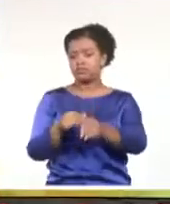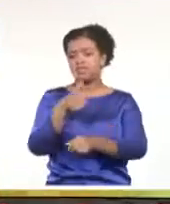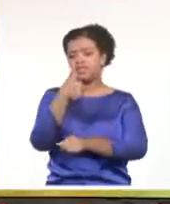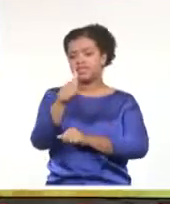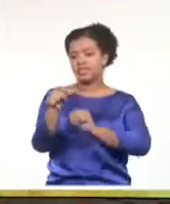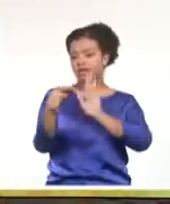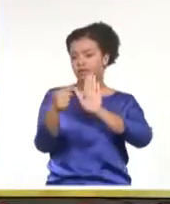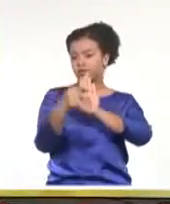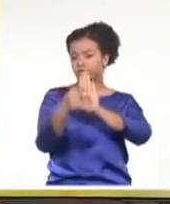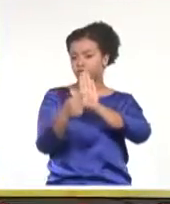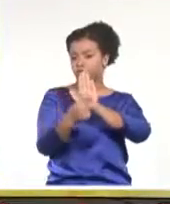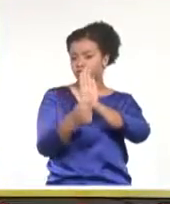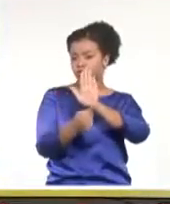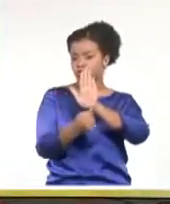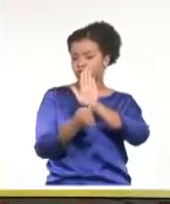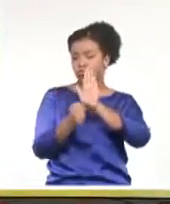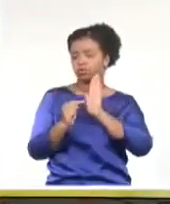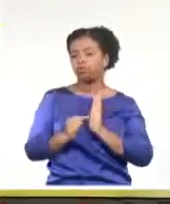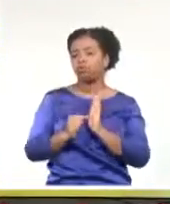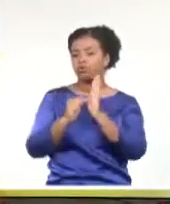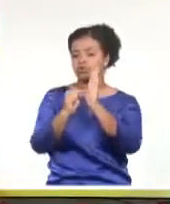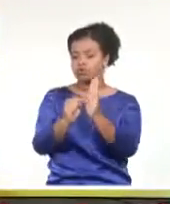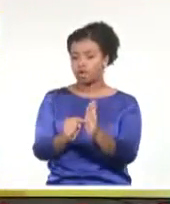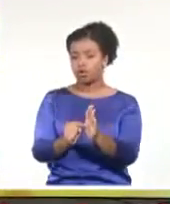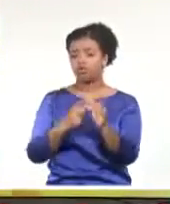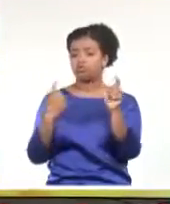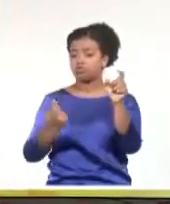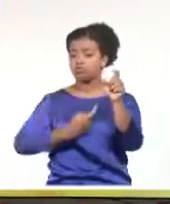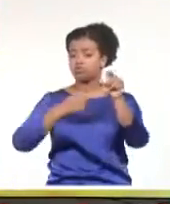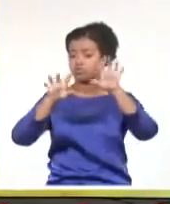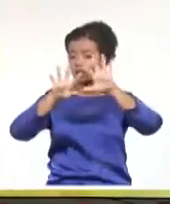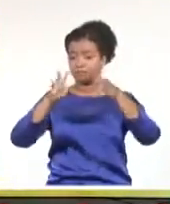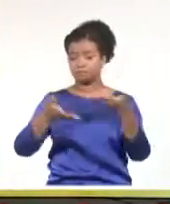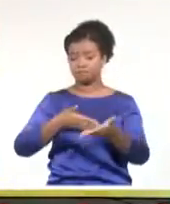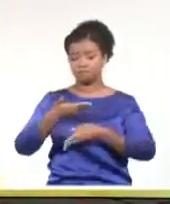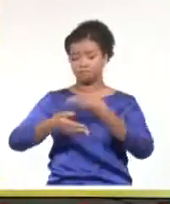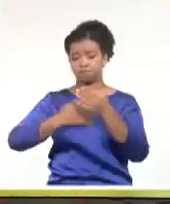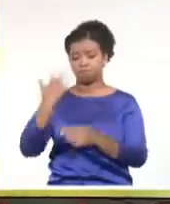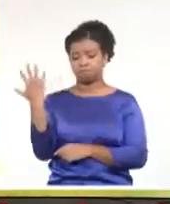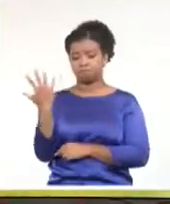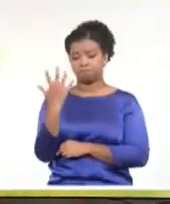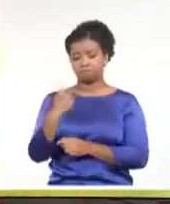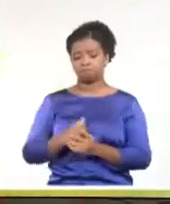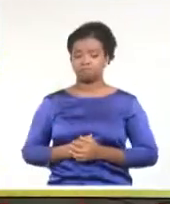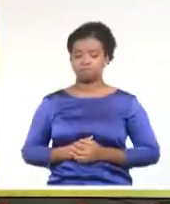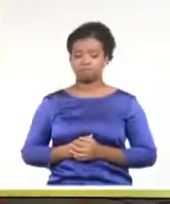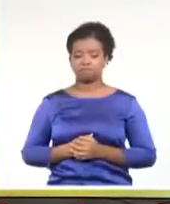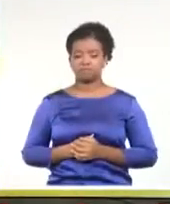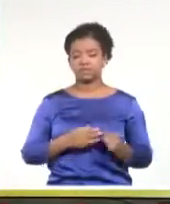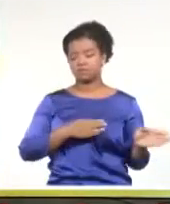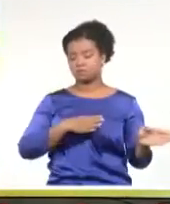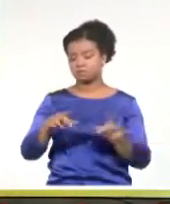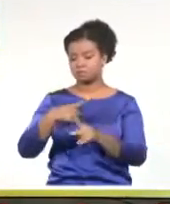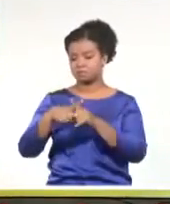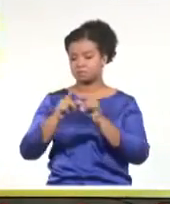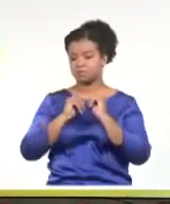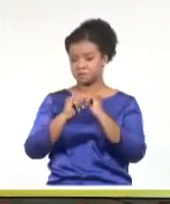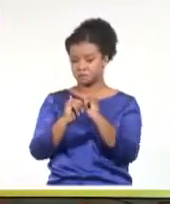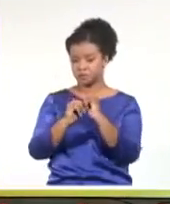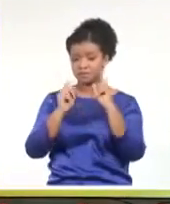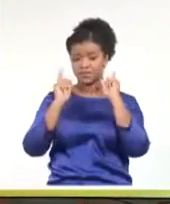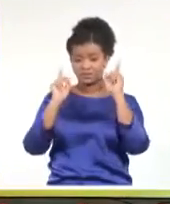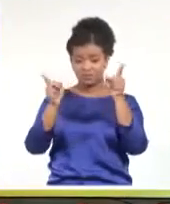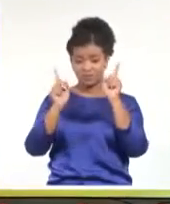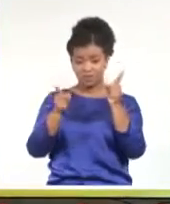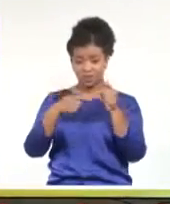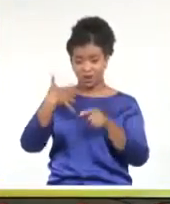que buscan cómo afrontar mundialmente la solución a la crisis climática. Pero vamos a avanzar con más. El politólogo argentino Atilio